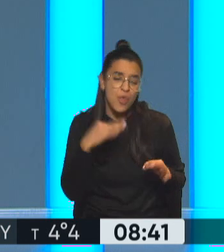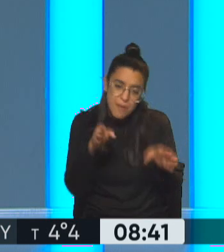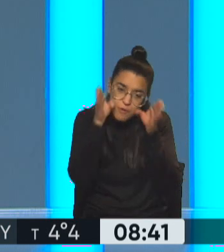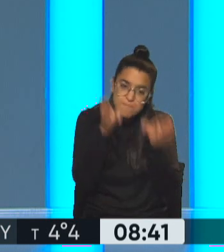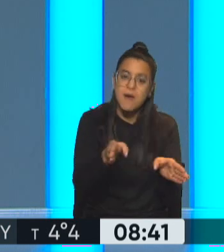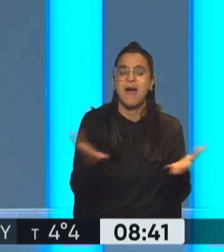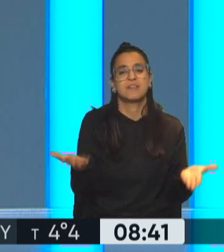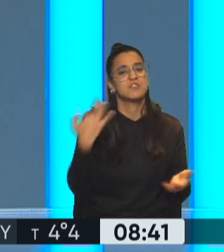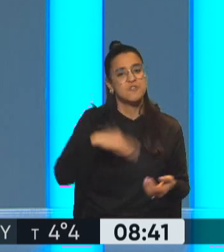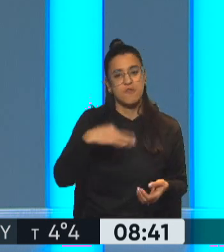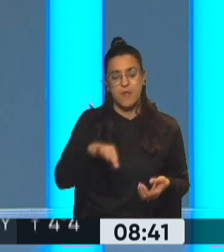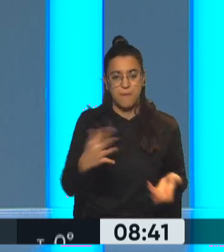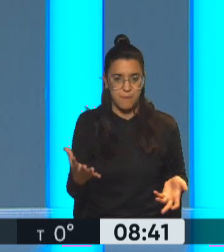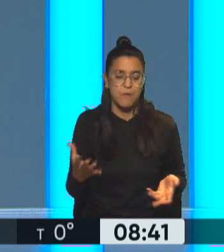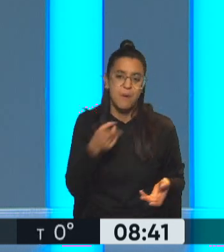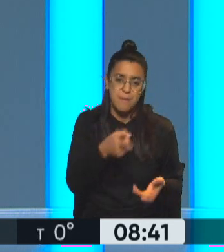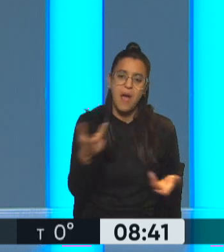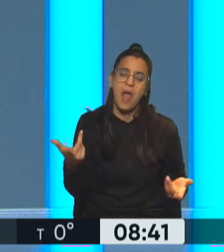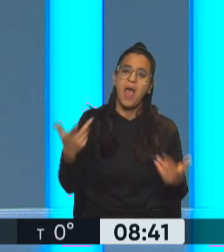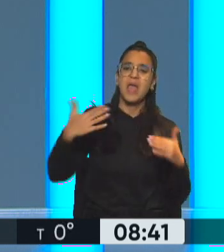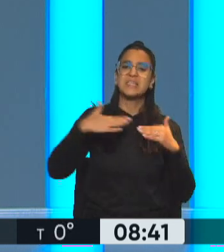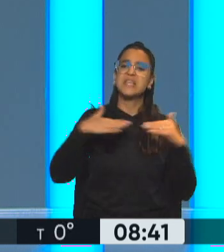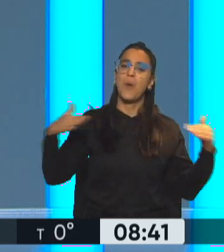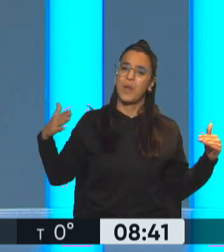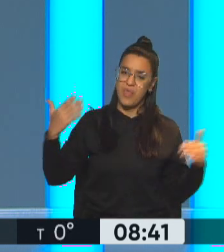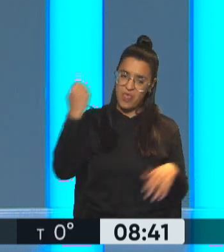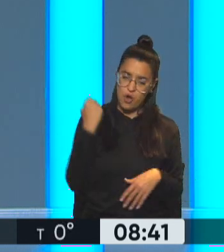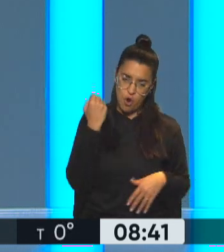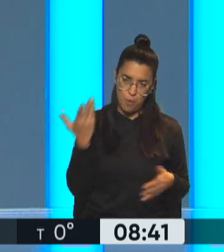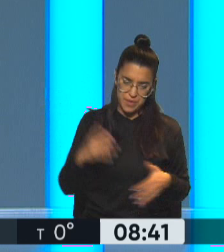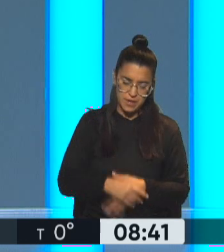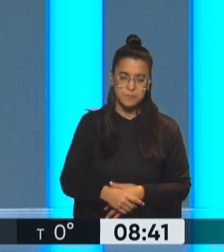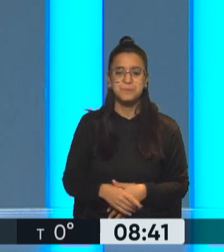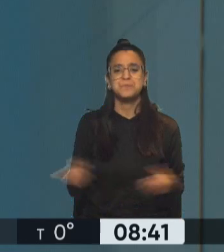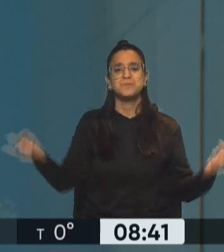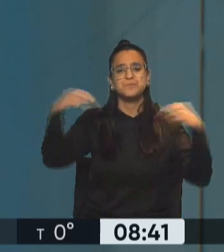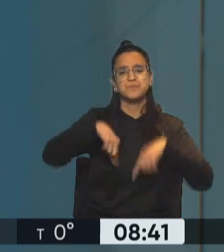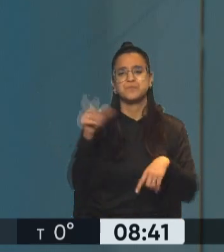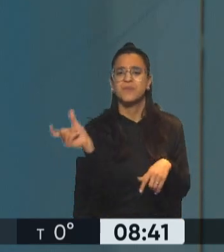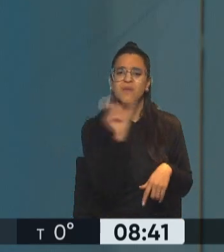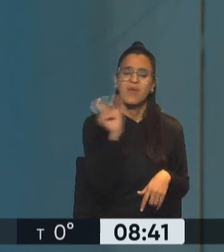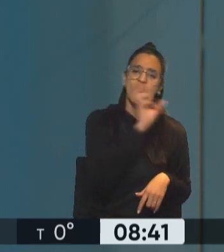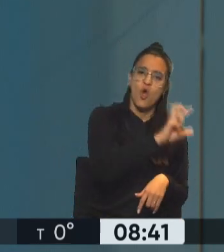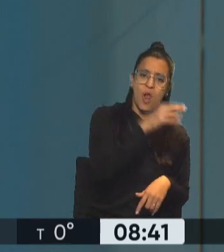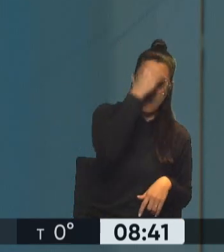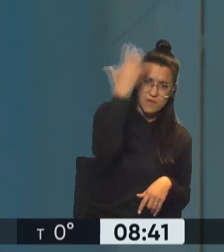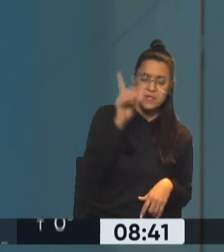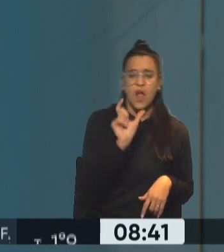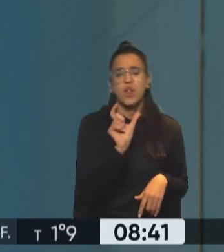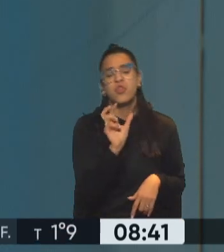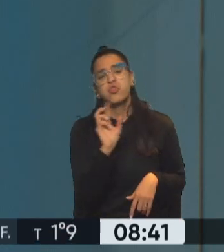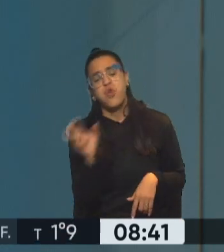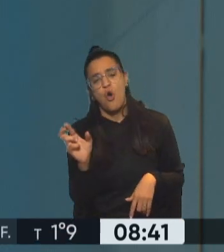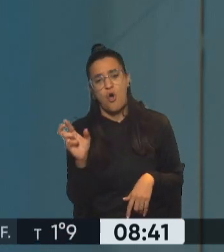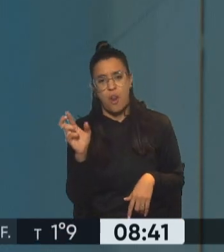atender, claro, para darle estabilidad a la economía, ¿no? Y volviendo al tema de la brecha que mencionabas, Antonio, digo, hoy lo que todos